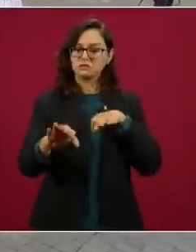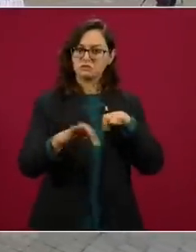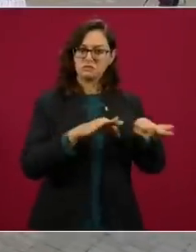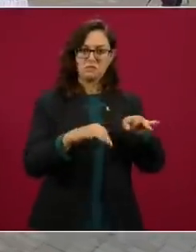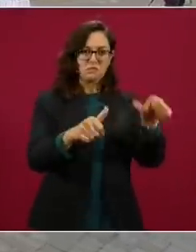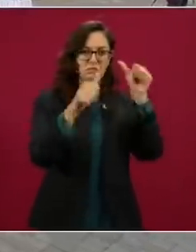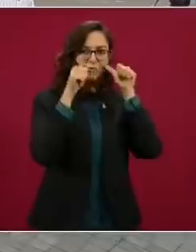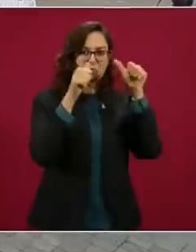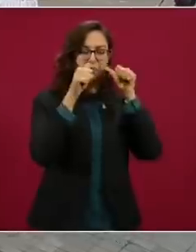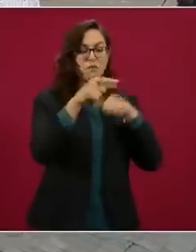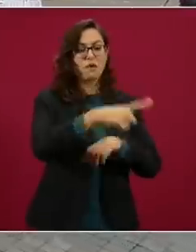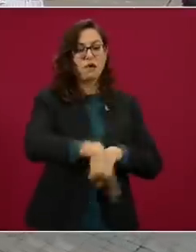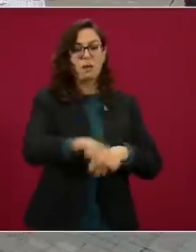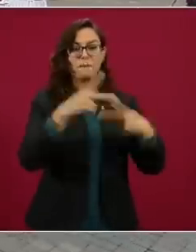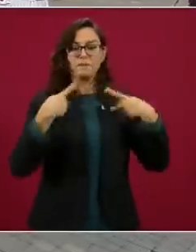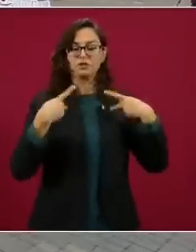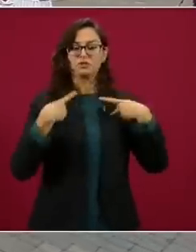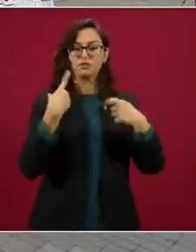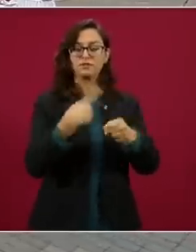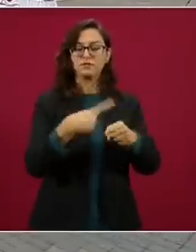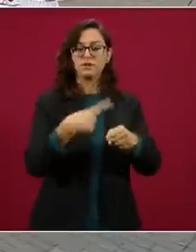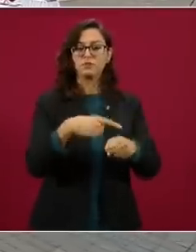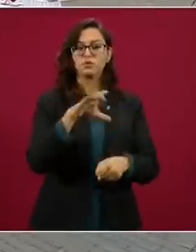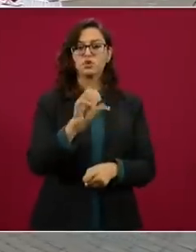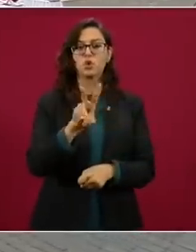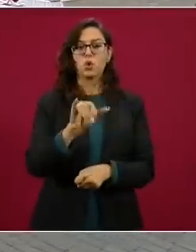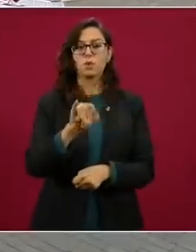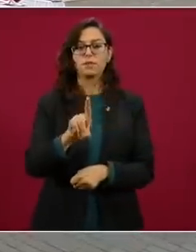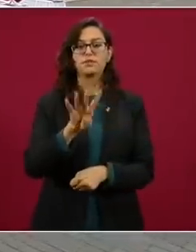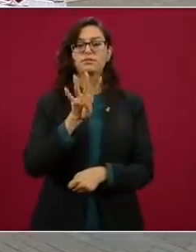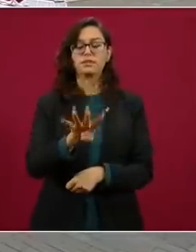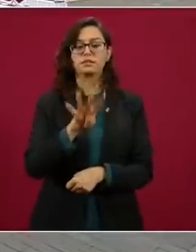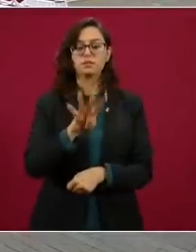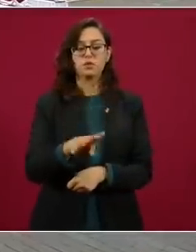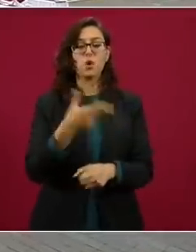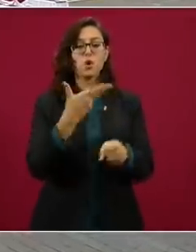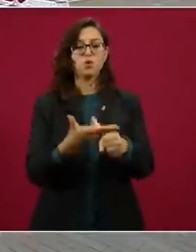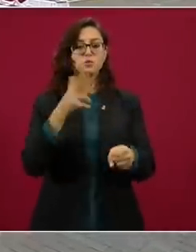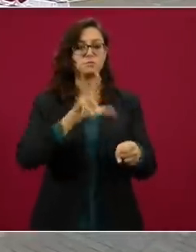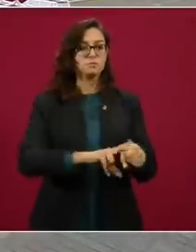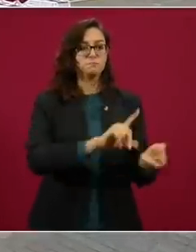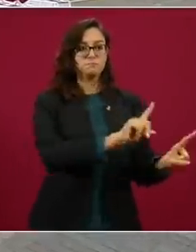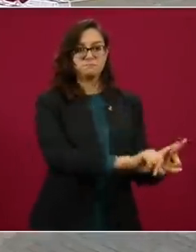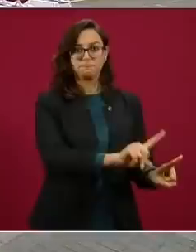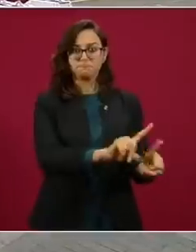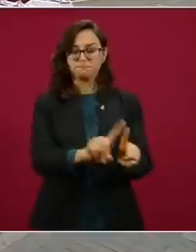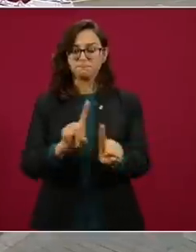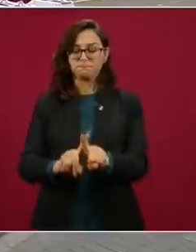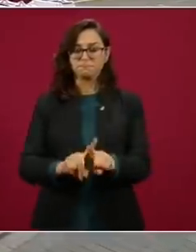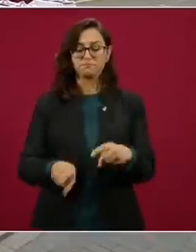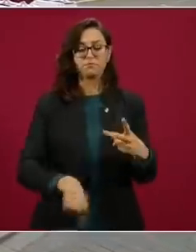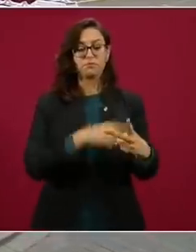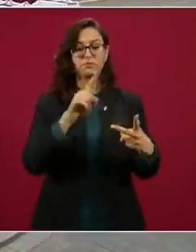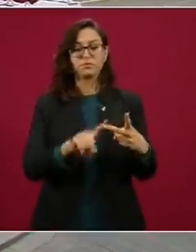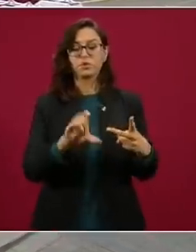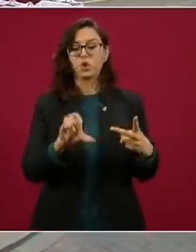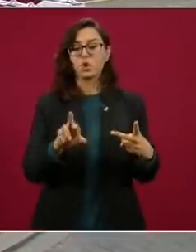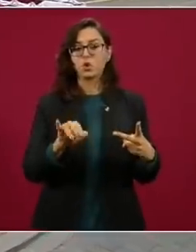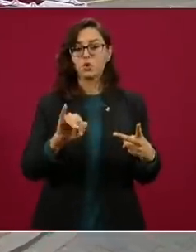atención clínica de los pacientes con kobe 19 dentro de los hospitales cobit grado cross